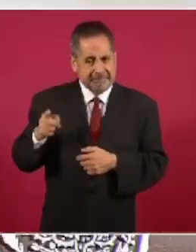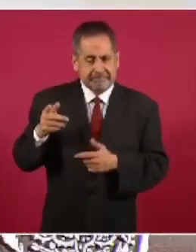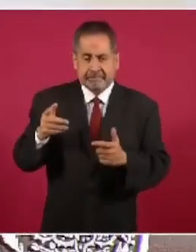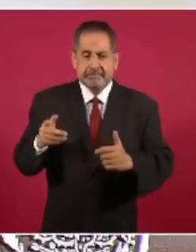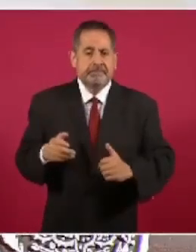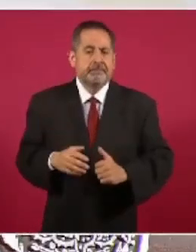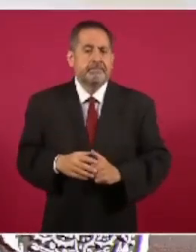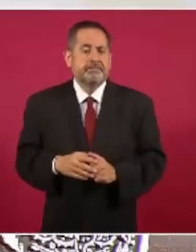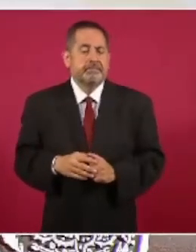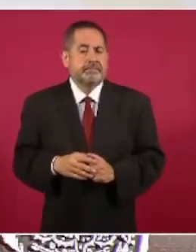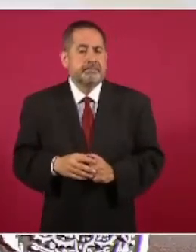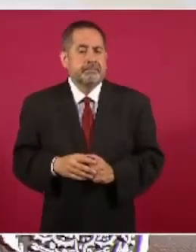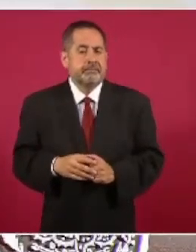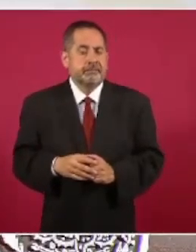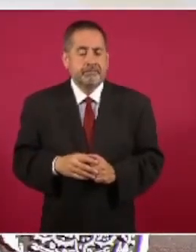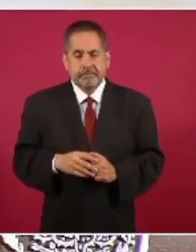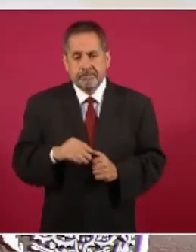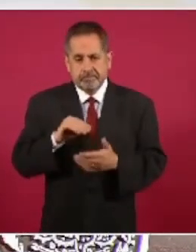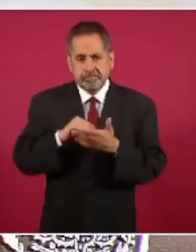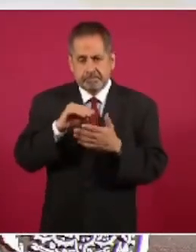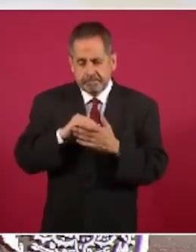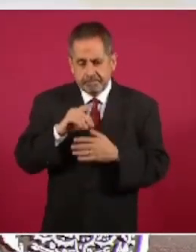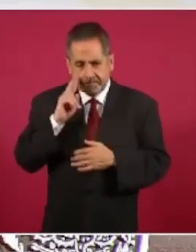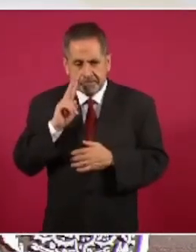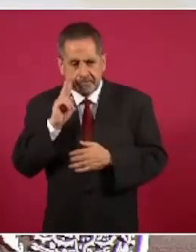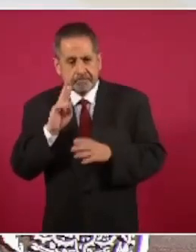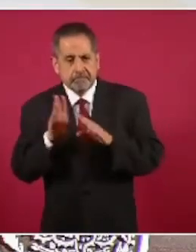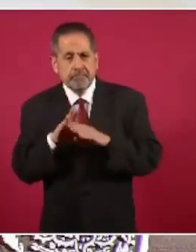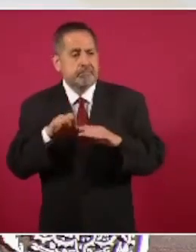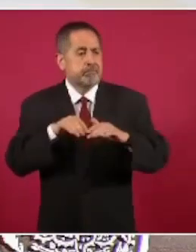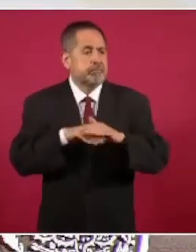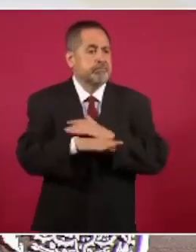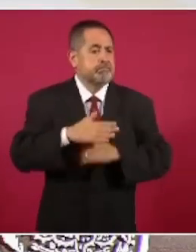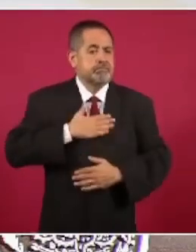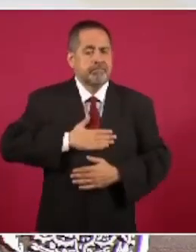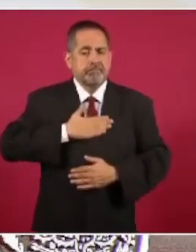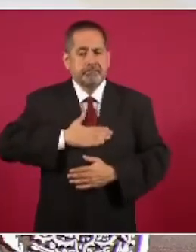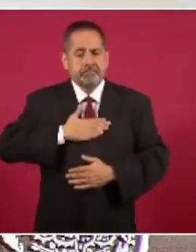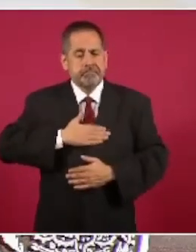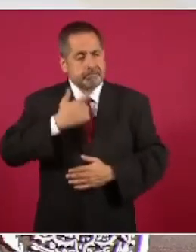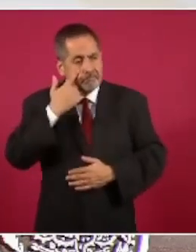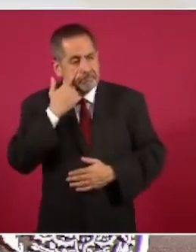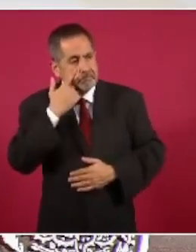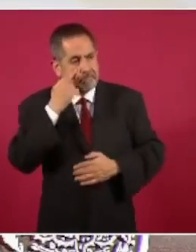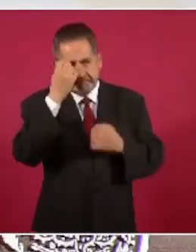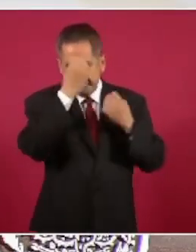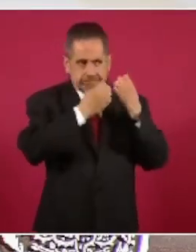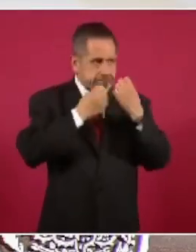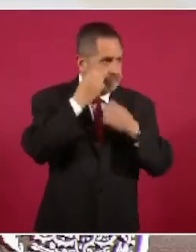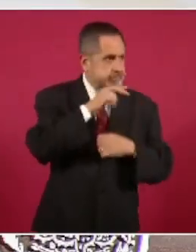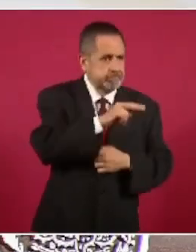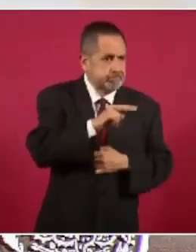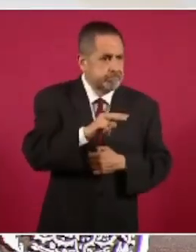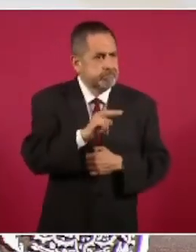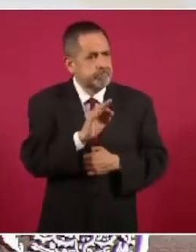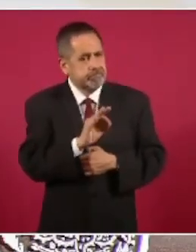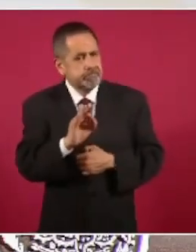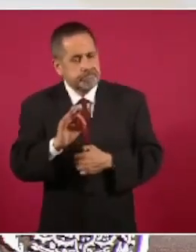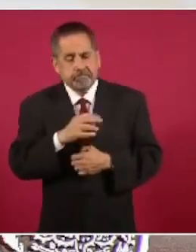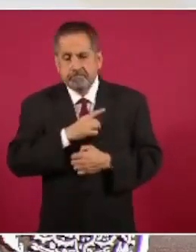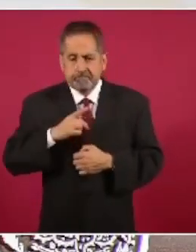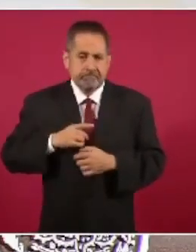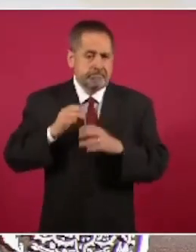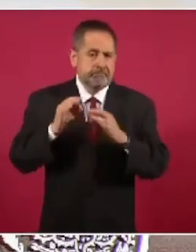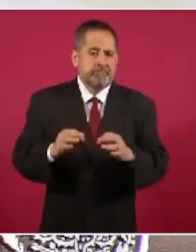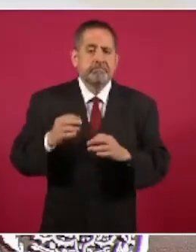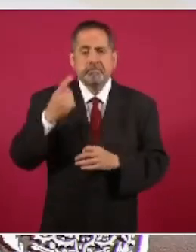revisando también el tema de los servicios sanitarios en las estaciones de servicio de gasolineras,